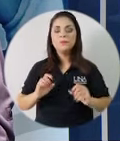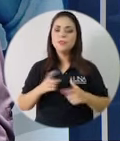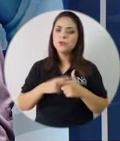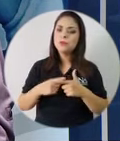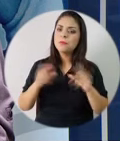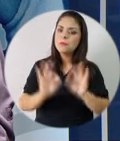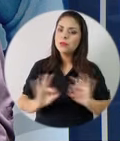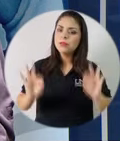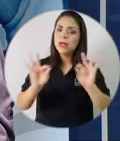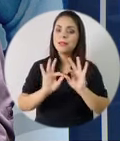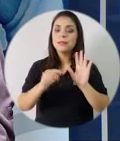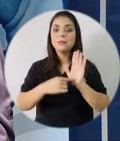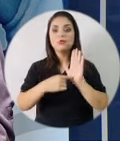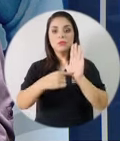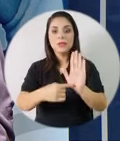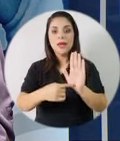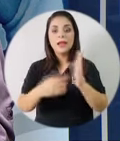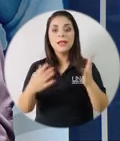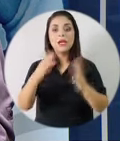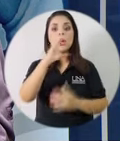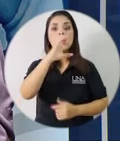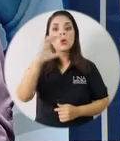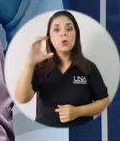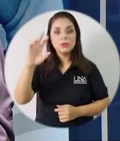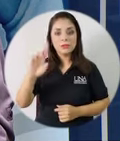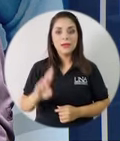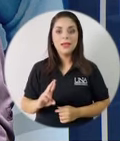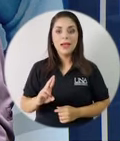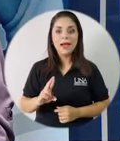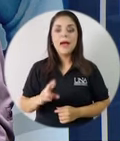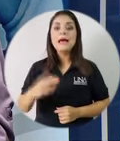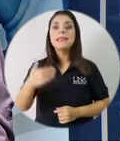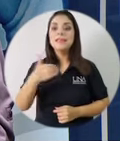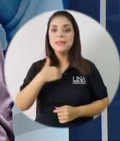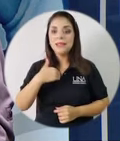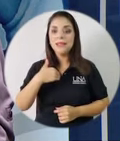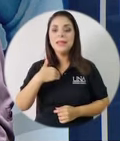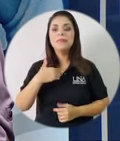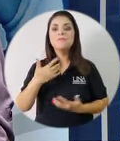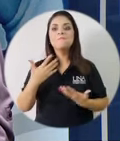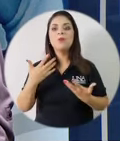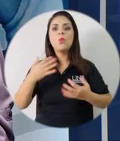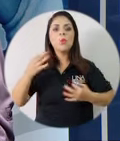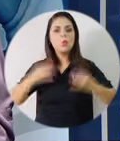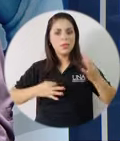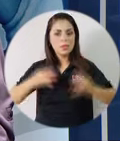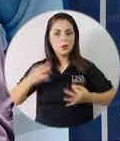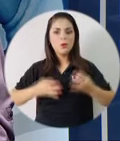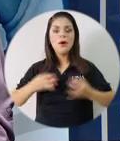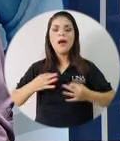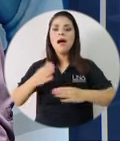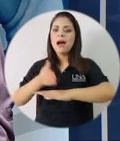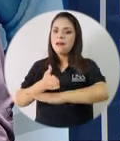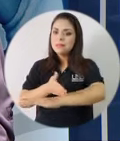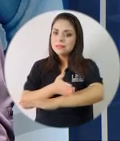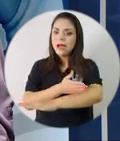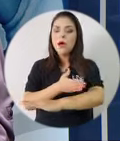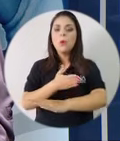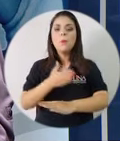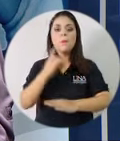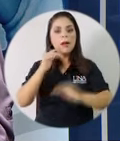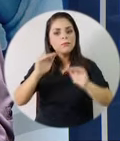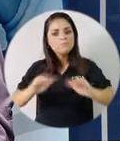cómo Costa Rica, si bien es cierto, tiene un marco jurídico que es considerado de avanzada en derechos de las personas menores de edad,